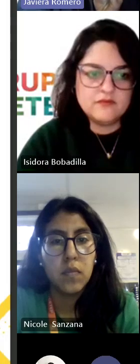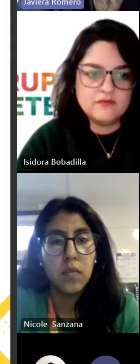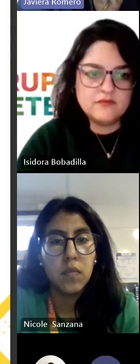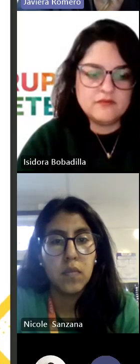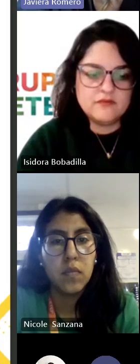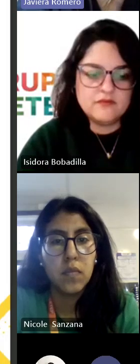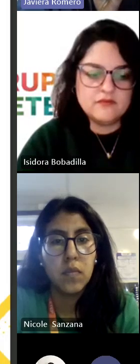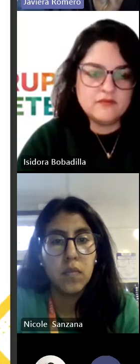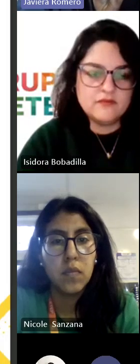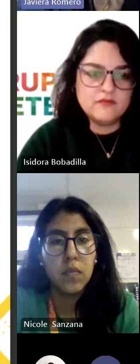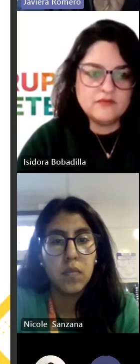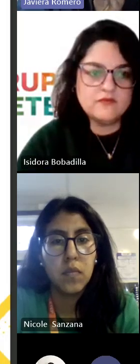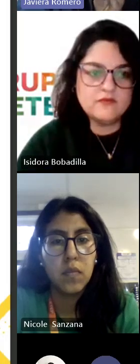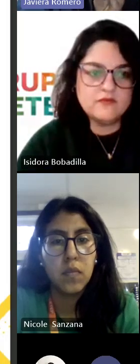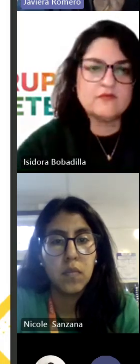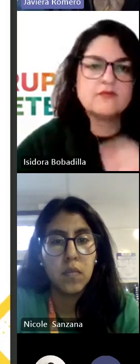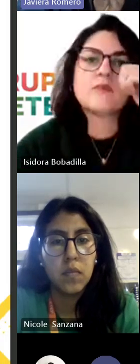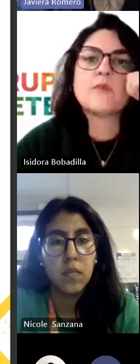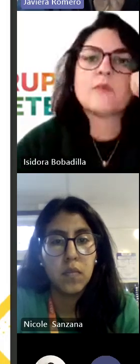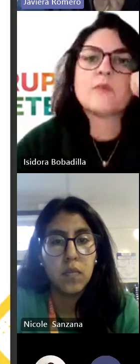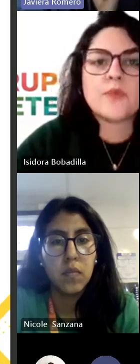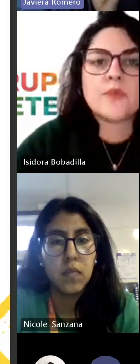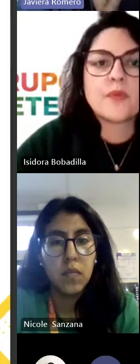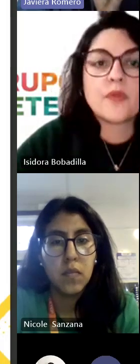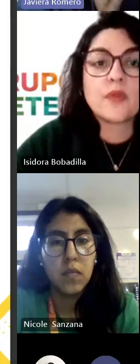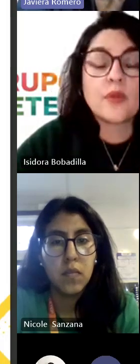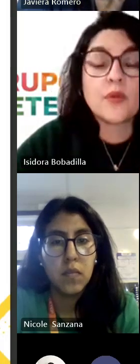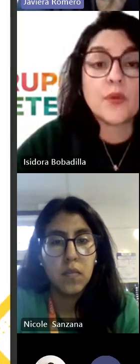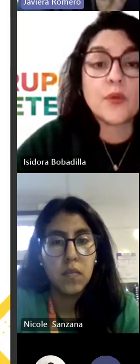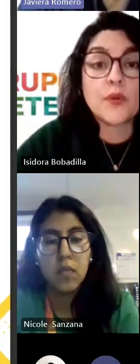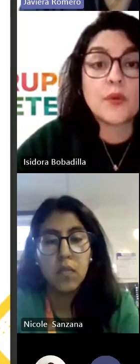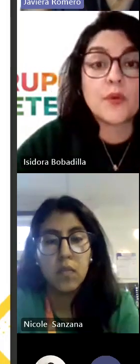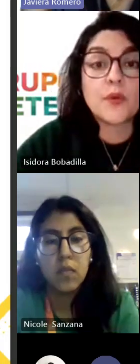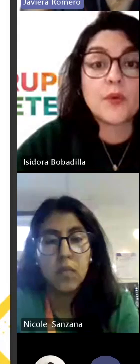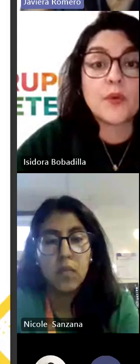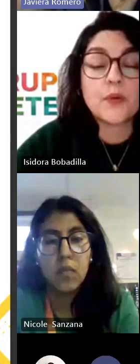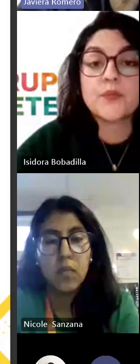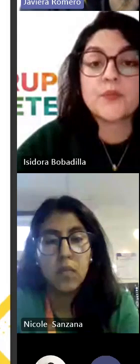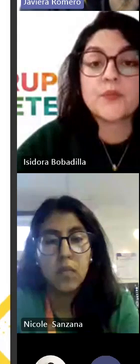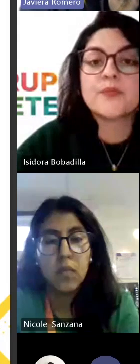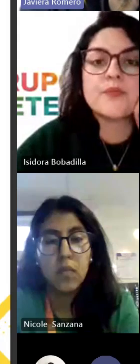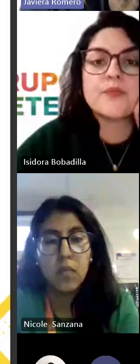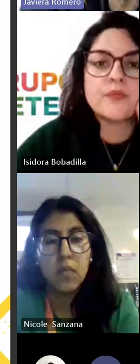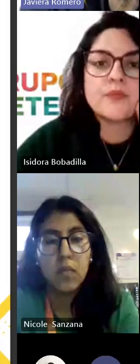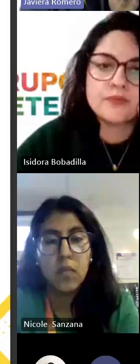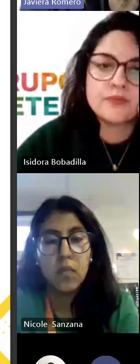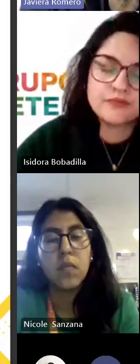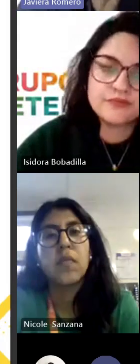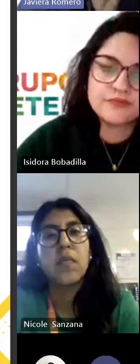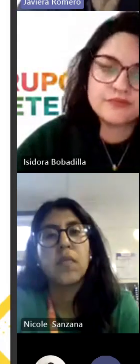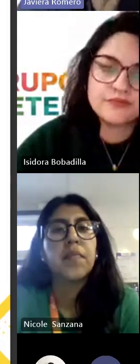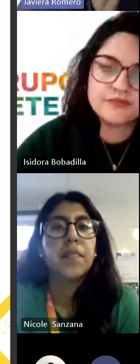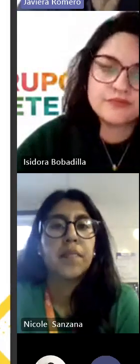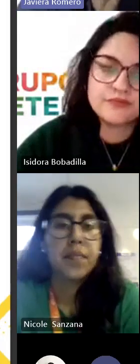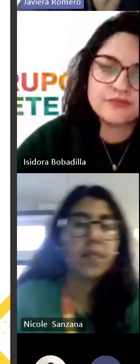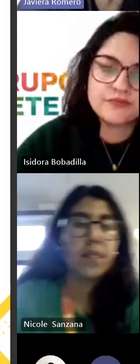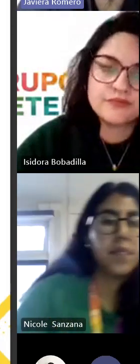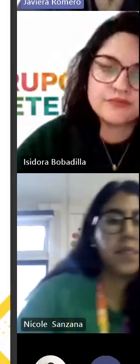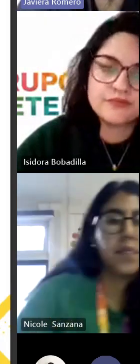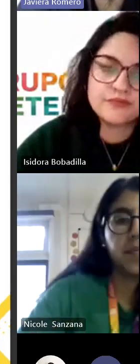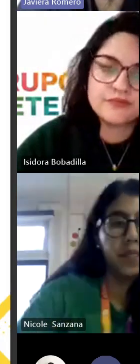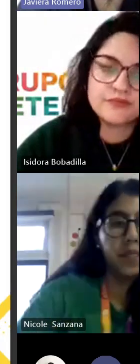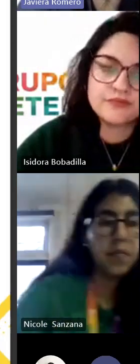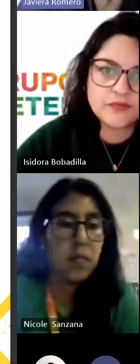Cambios radicales en la organización de la comunidad educativa, situaciones que pasan fuera del establecimiento educacional,